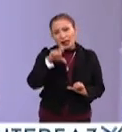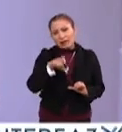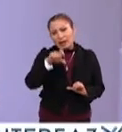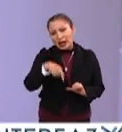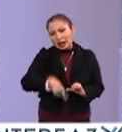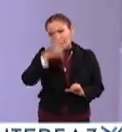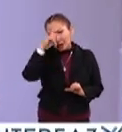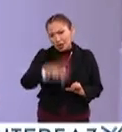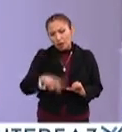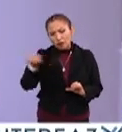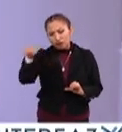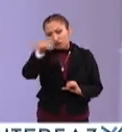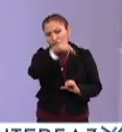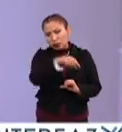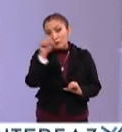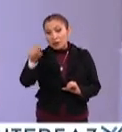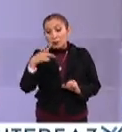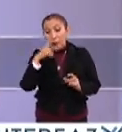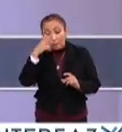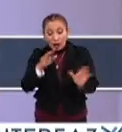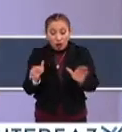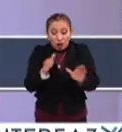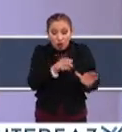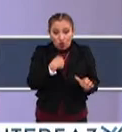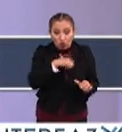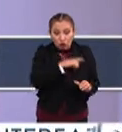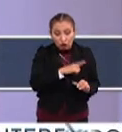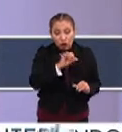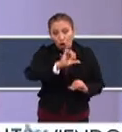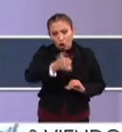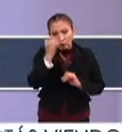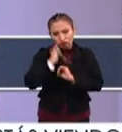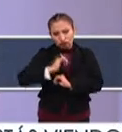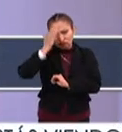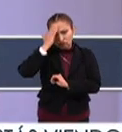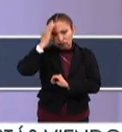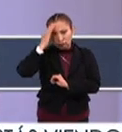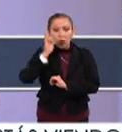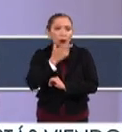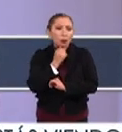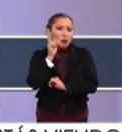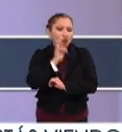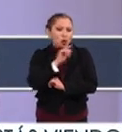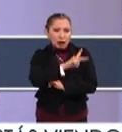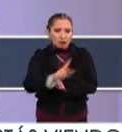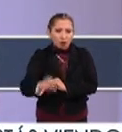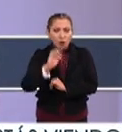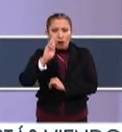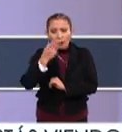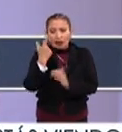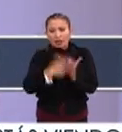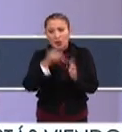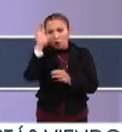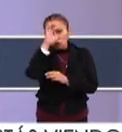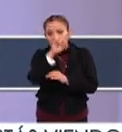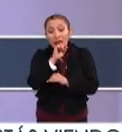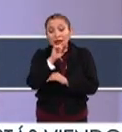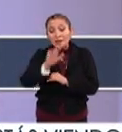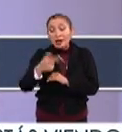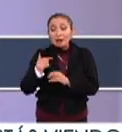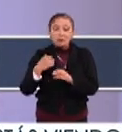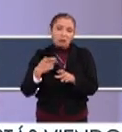México. En fin, de parte de los mexicanos estaremos presentes los 11 rectores y rectoras de las universidades interculturales,